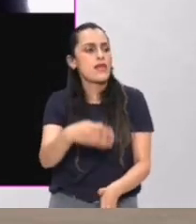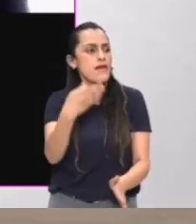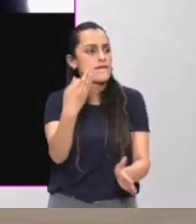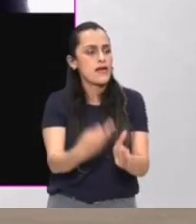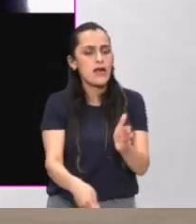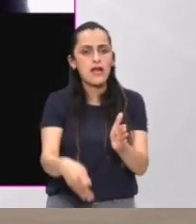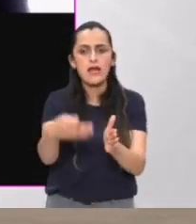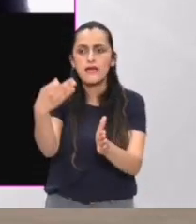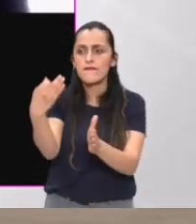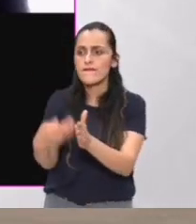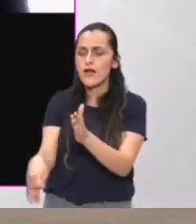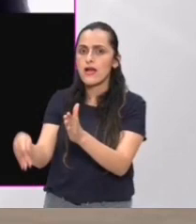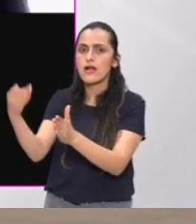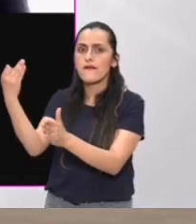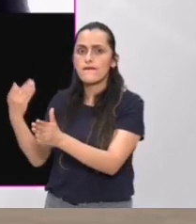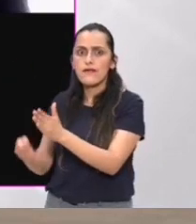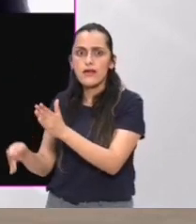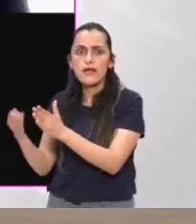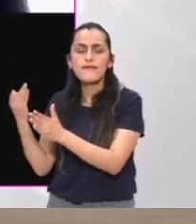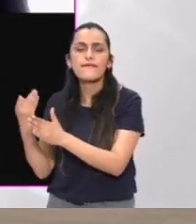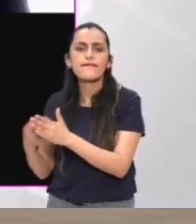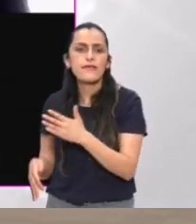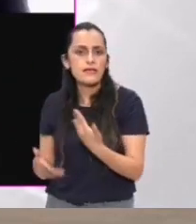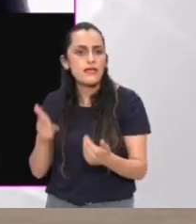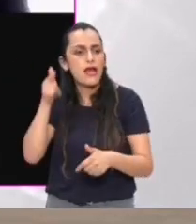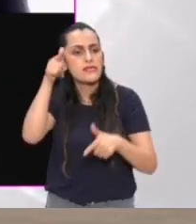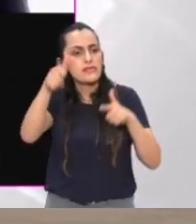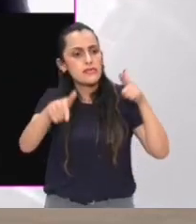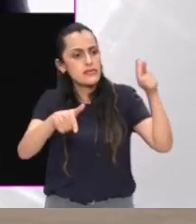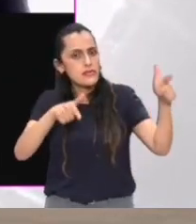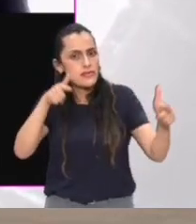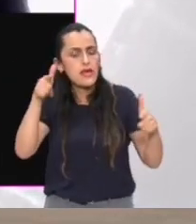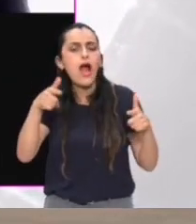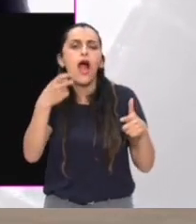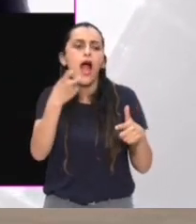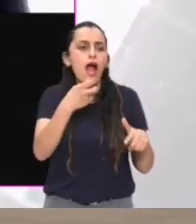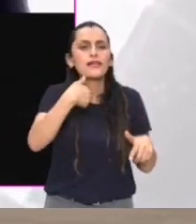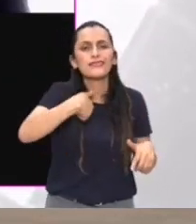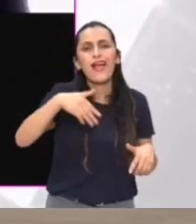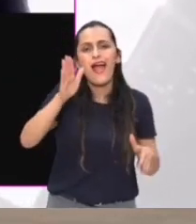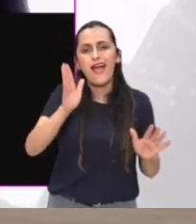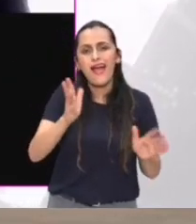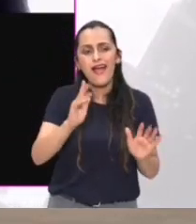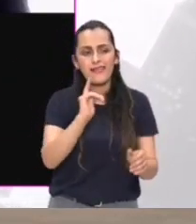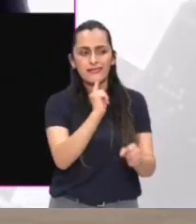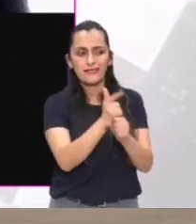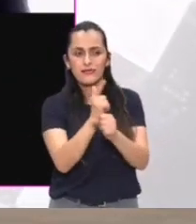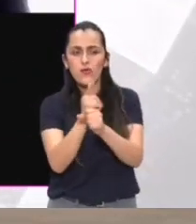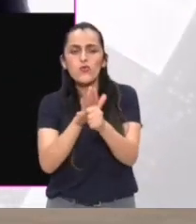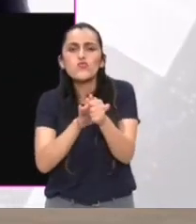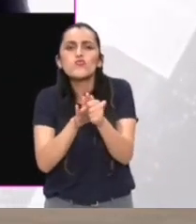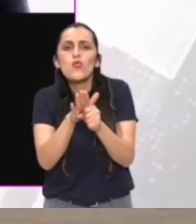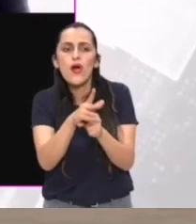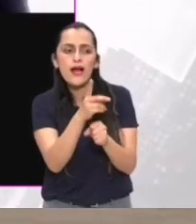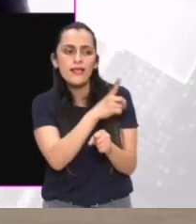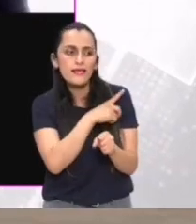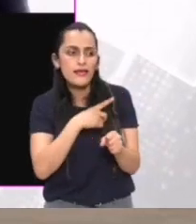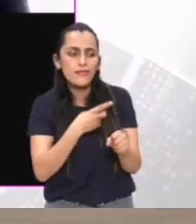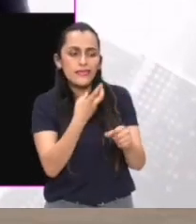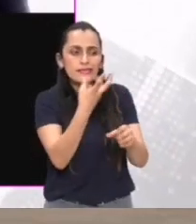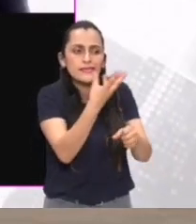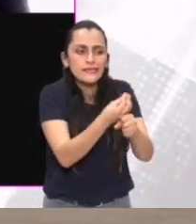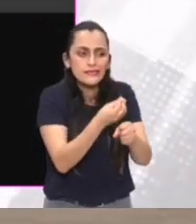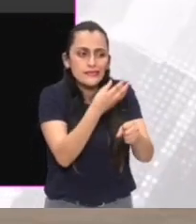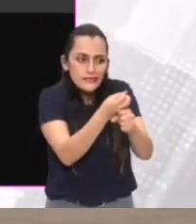estas carencias al mismo tiempo nos indican las áreas que deben cambiar en el sistema de salud para las familias y para todas